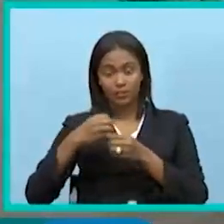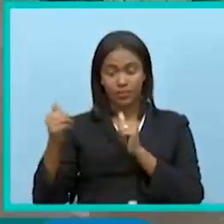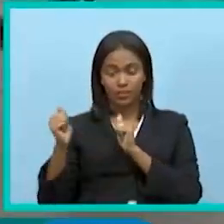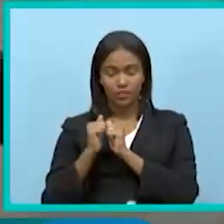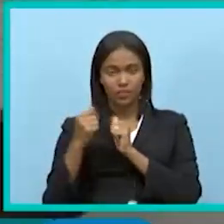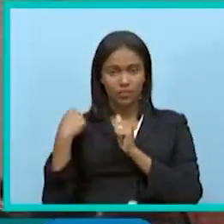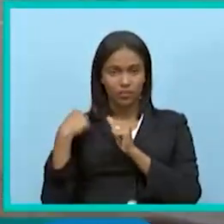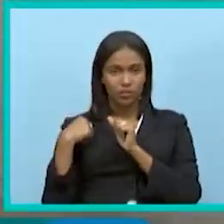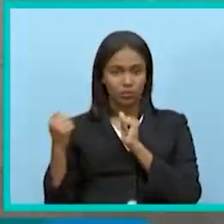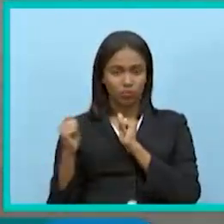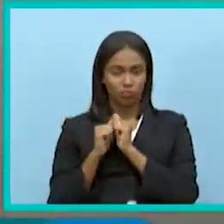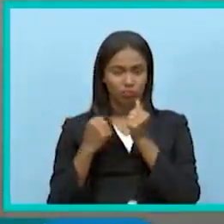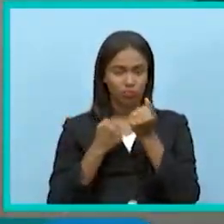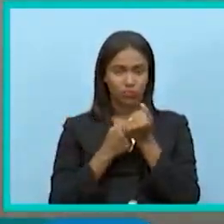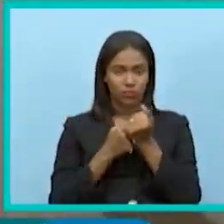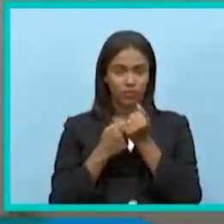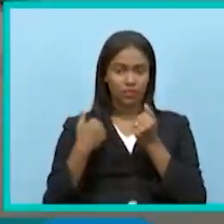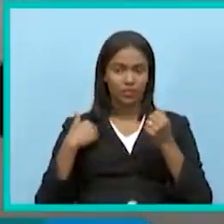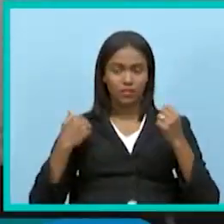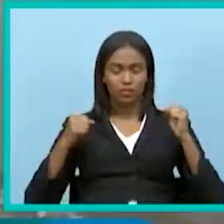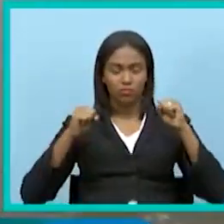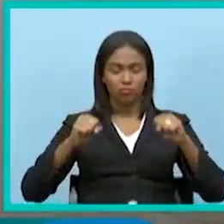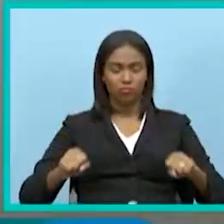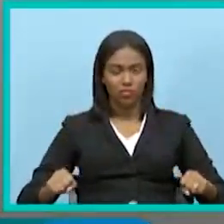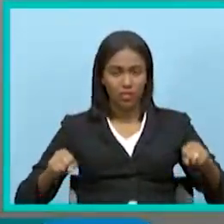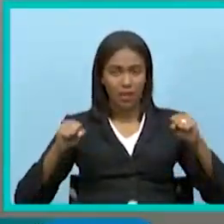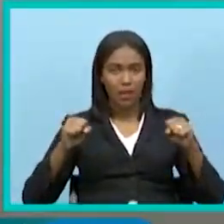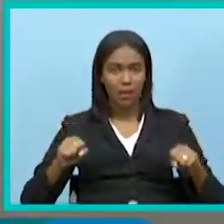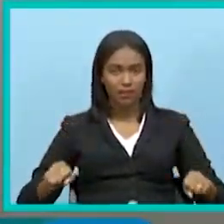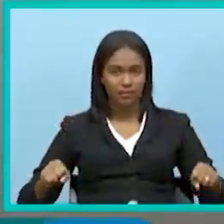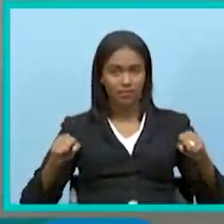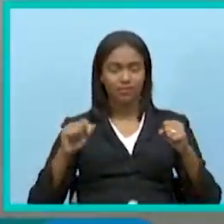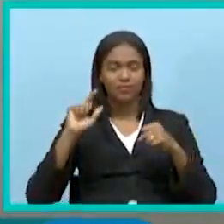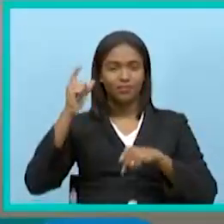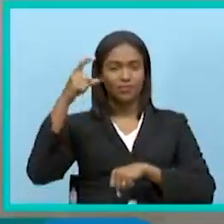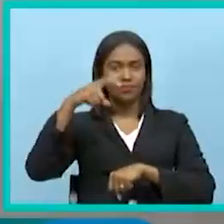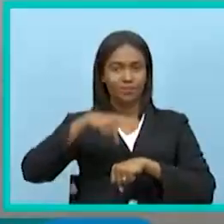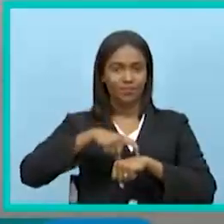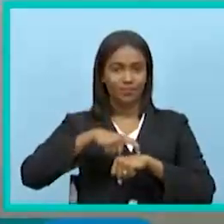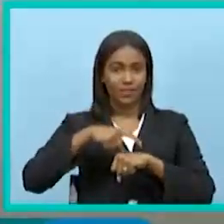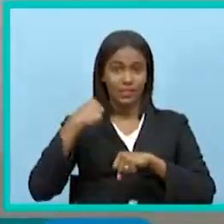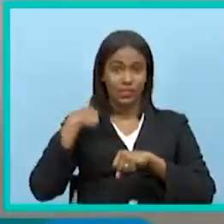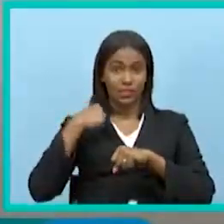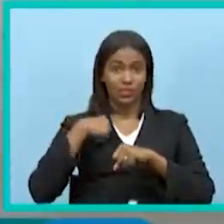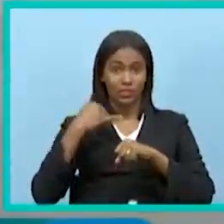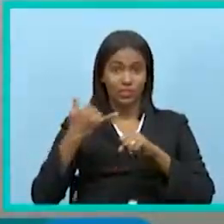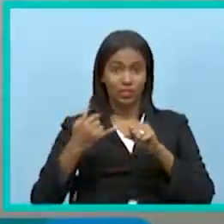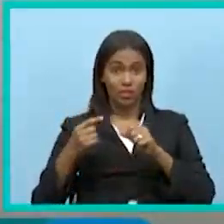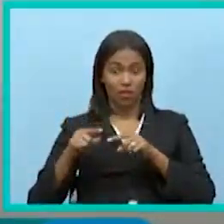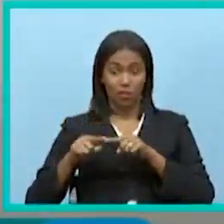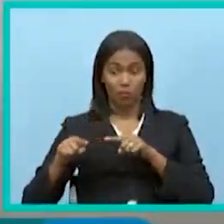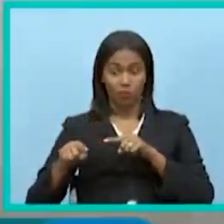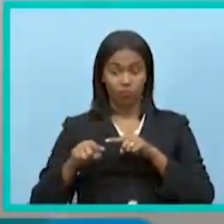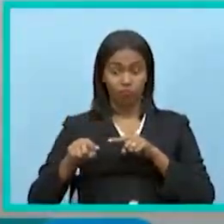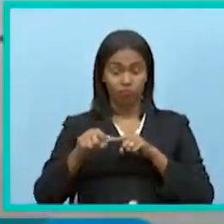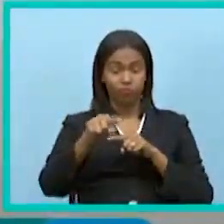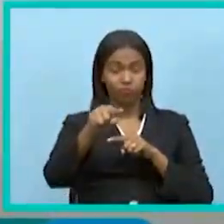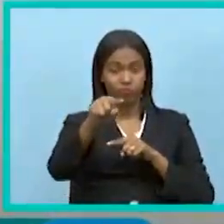asisten están remando. Es la primera vez que hacemos esta travesía, pero